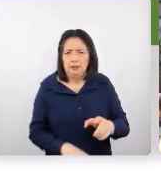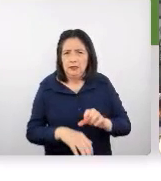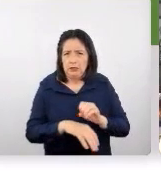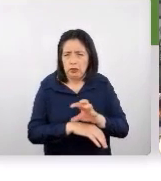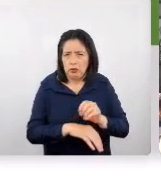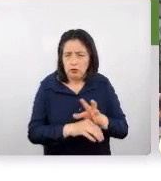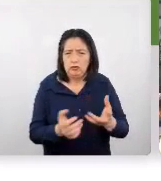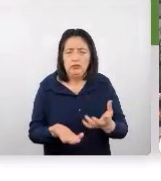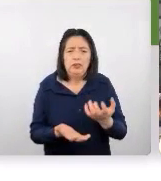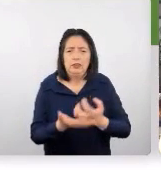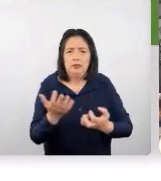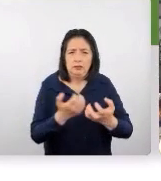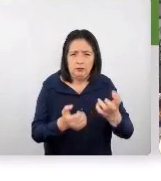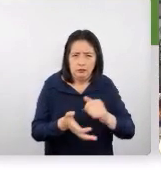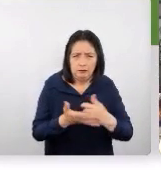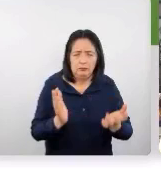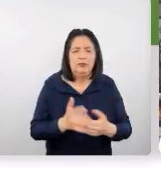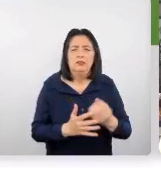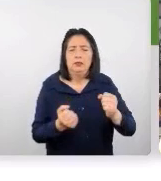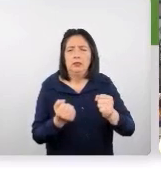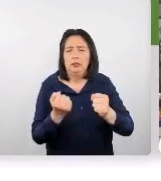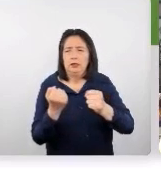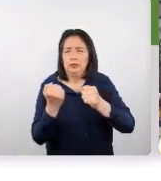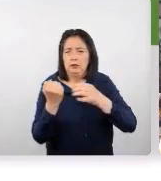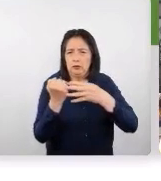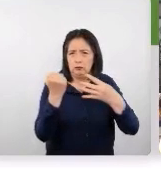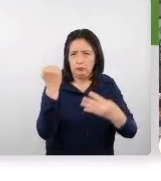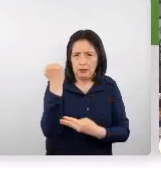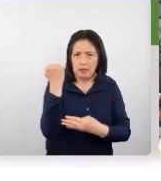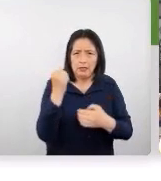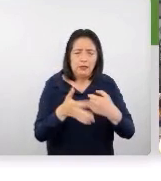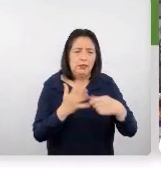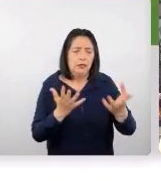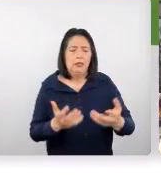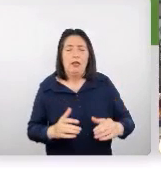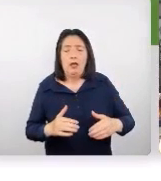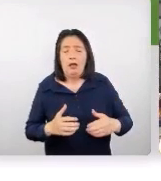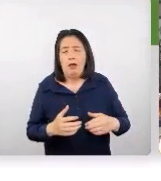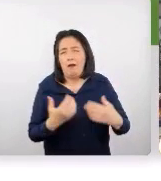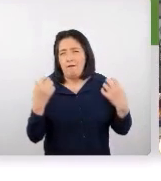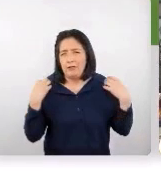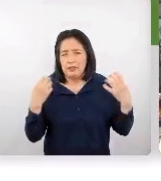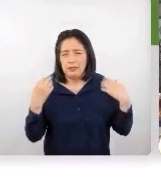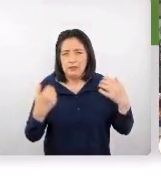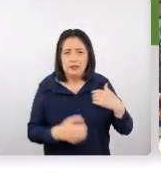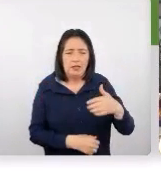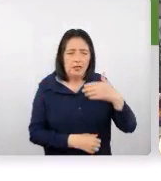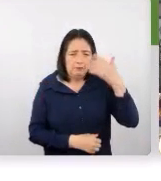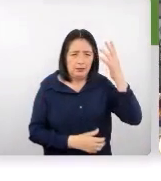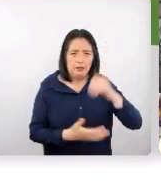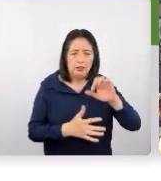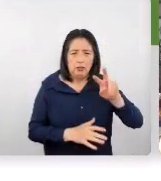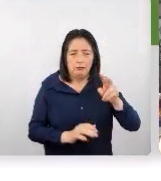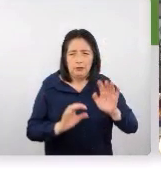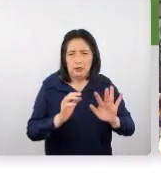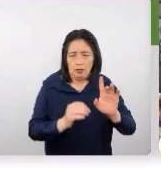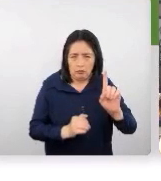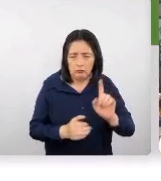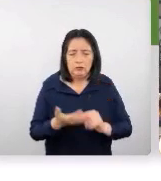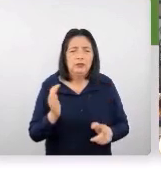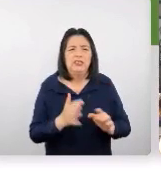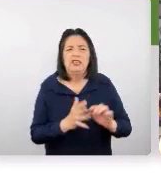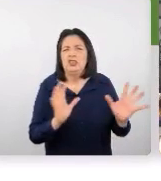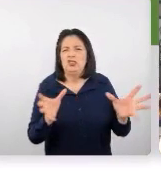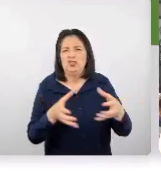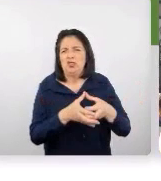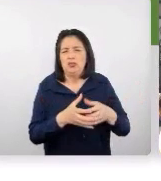económico comercial de la OSEX Dubai. Nuestra oficina en Emiratos Árabes se abrió en 2011 y cuenta con una jurisdicción en todo el Consejo